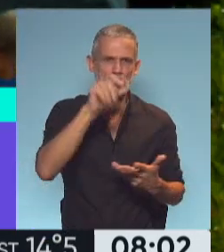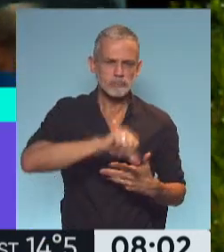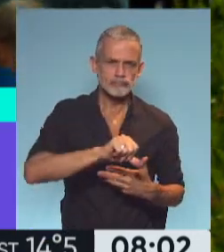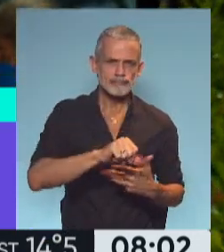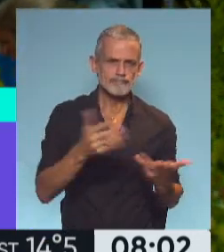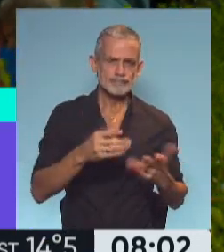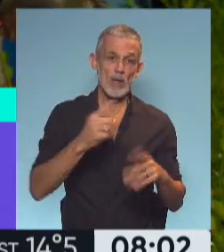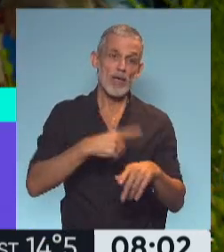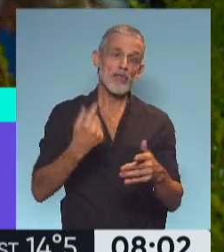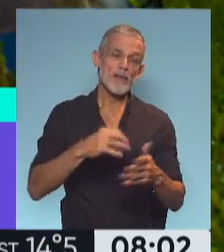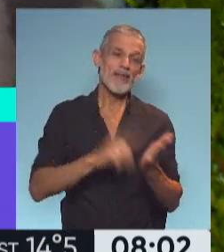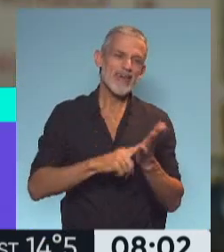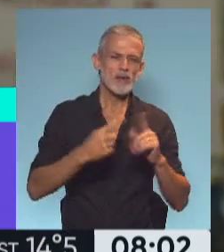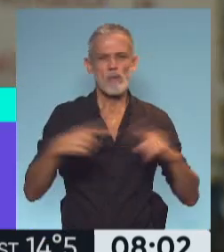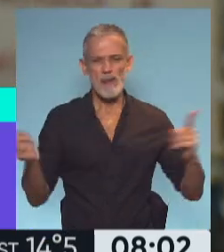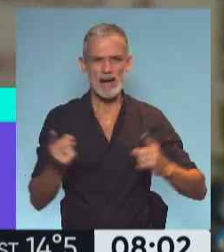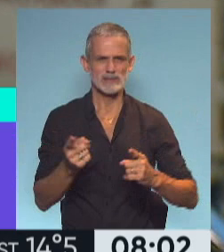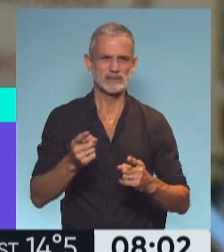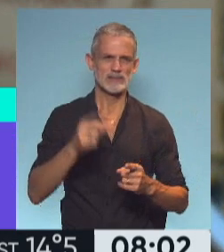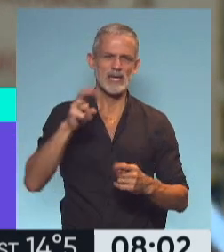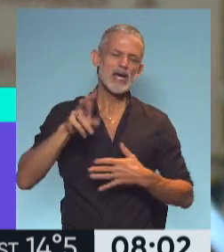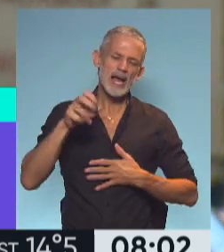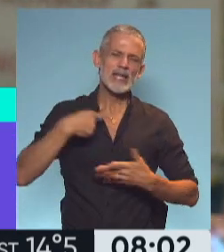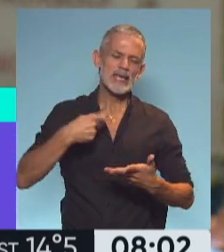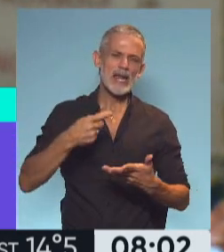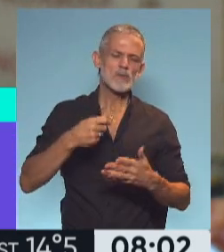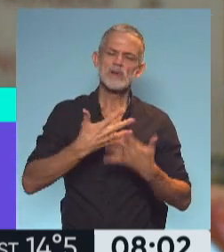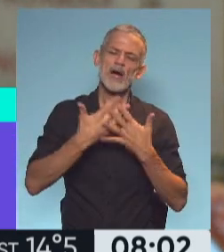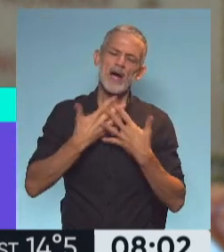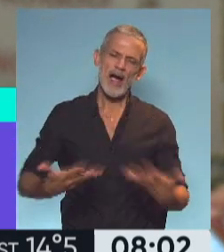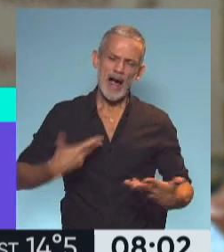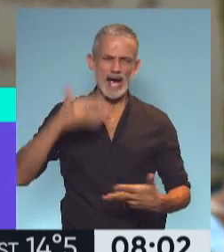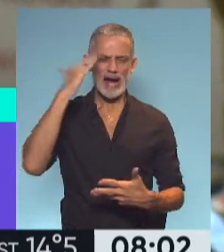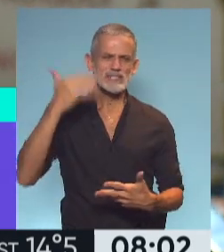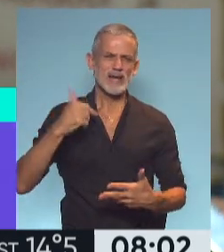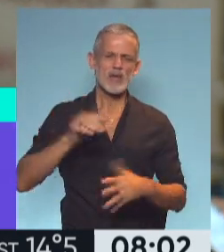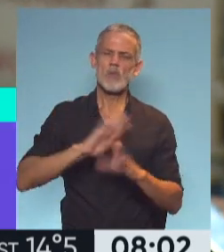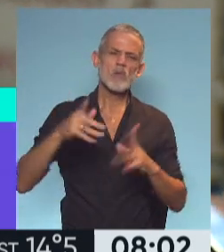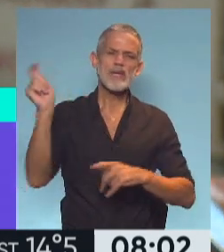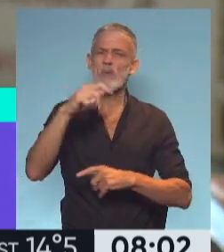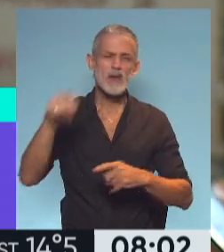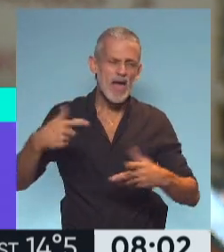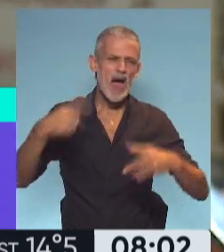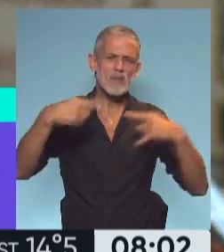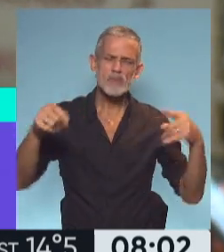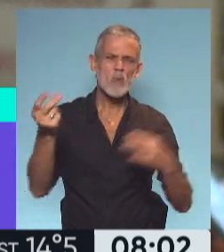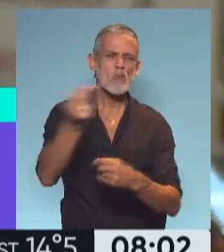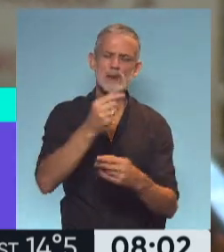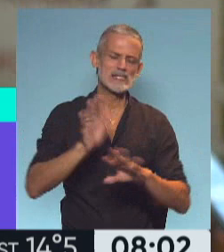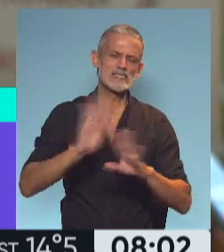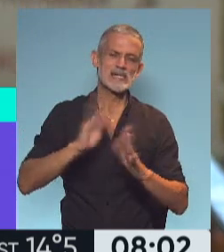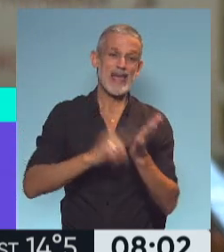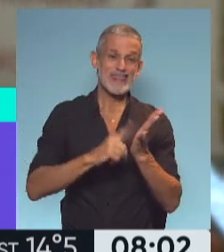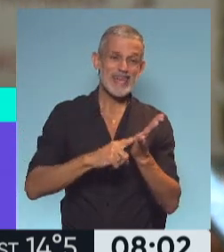que se extienda el decreto. Inquilinos e inquilinas que estamos ya cansados del abuso del mercado inmobiliario, pero también para que se extienda